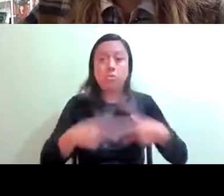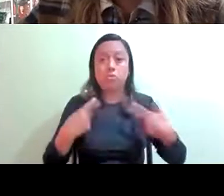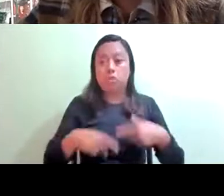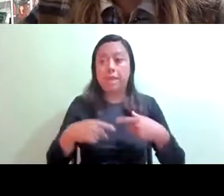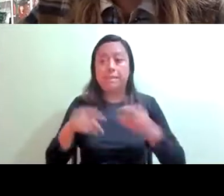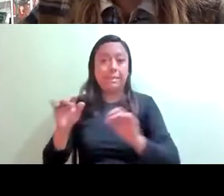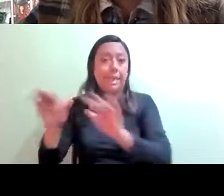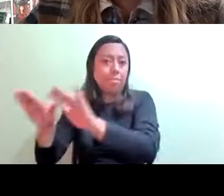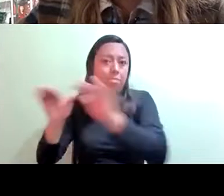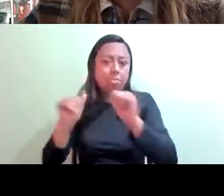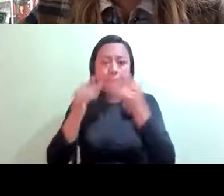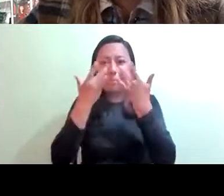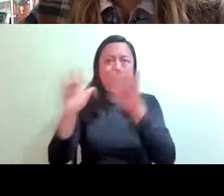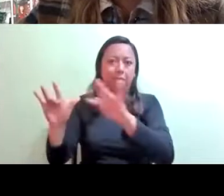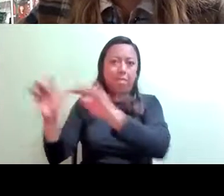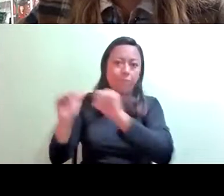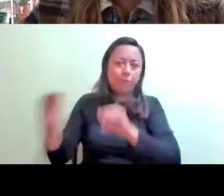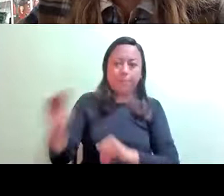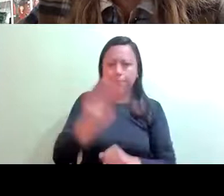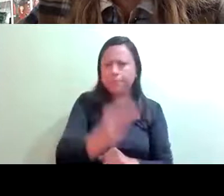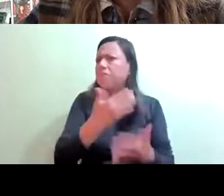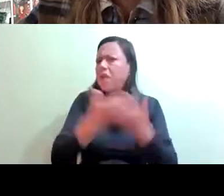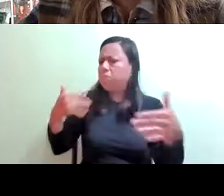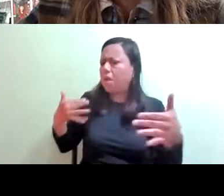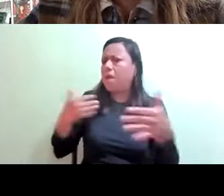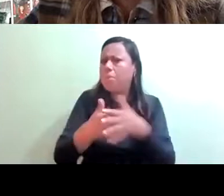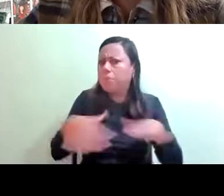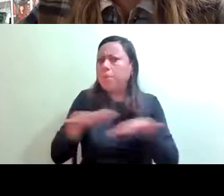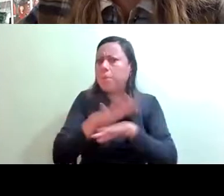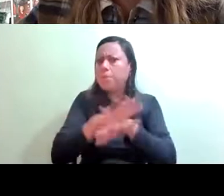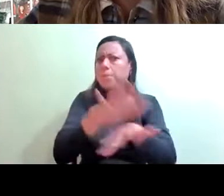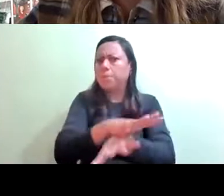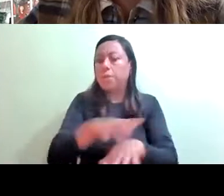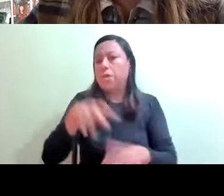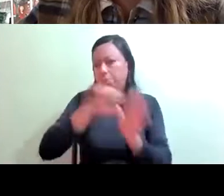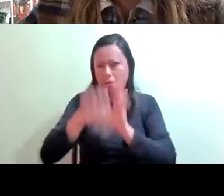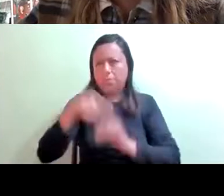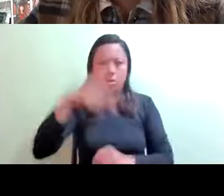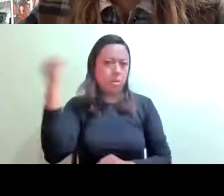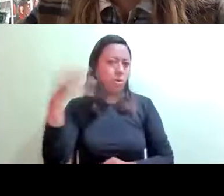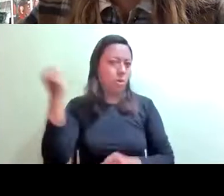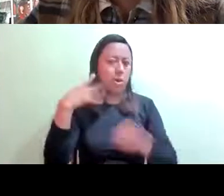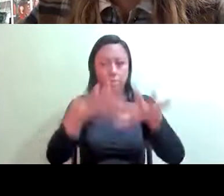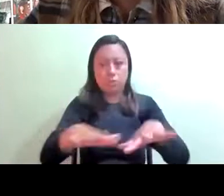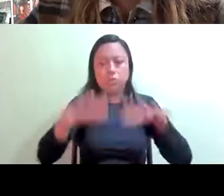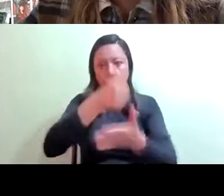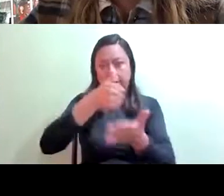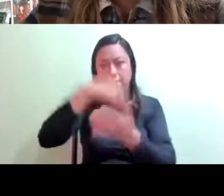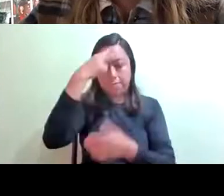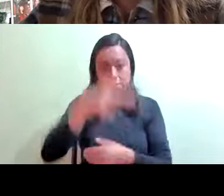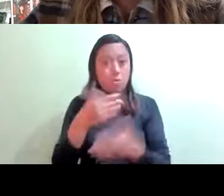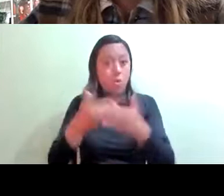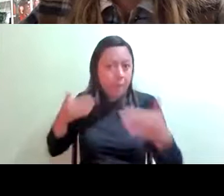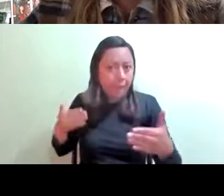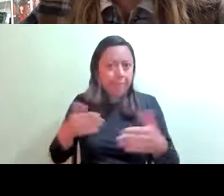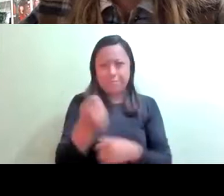y cómo ha cambiado este aspecto. Aquí mismo en el Congreso de la Ciudad de México, tuvimos en los primeros